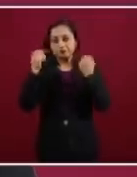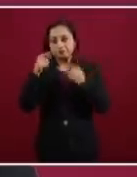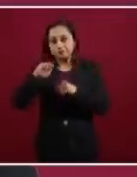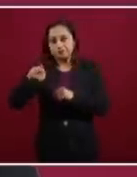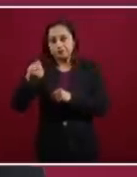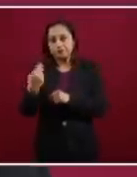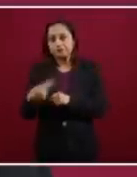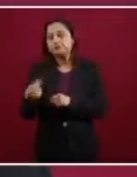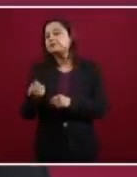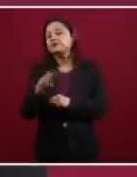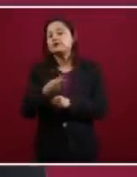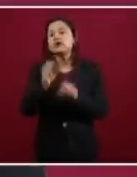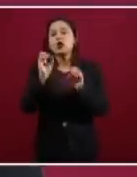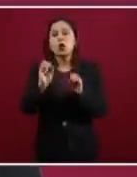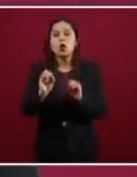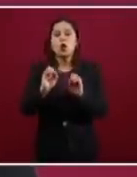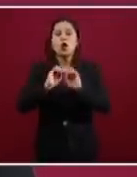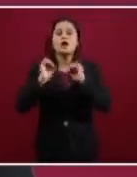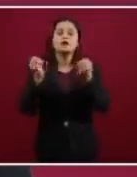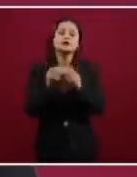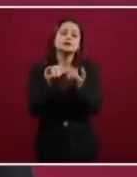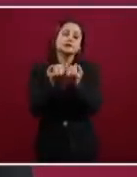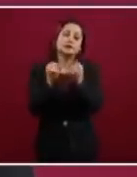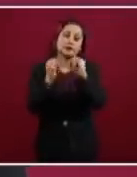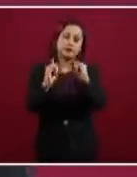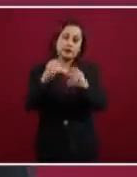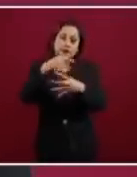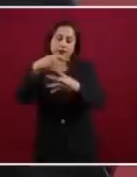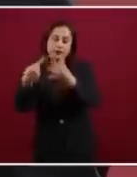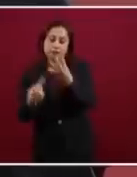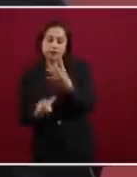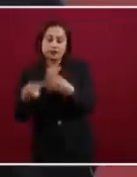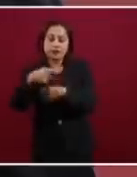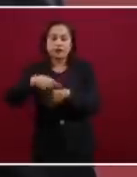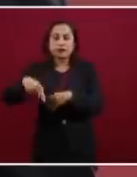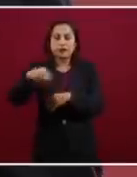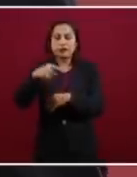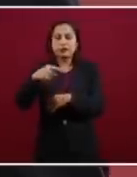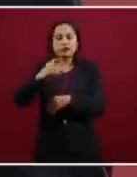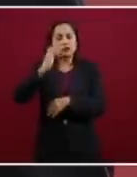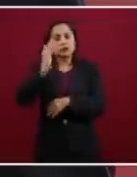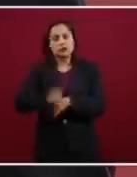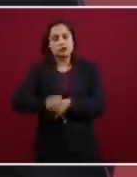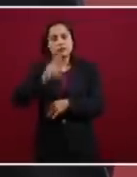o independientes que no estaban de acuerdo